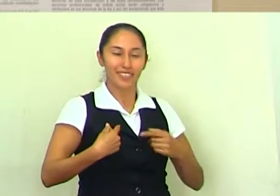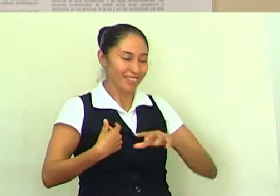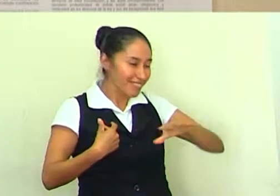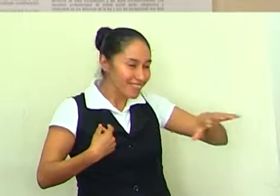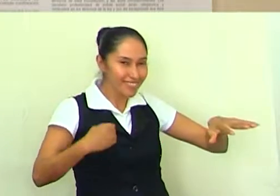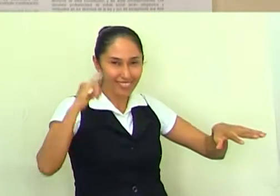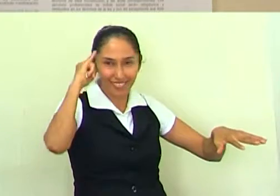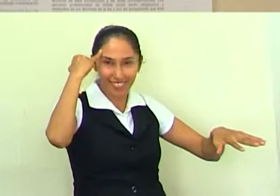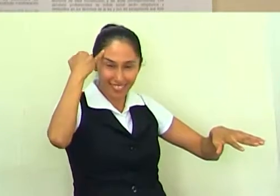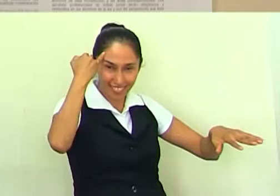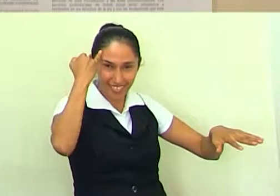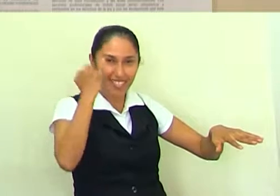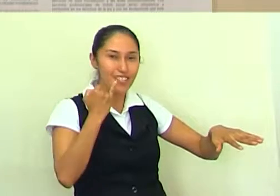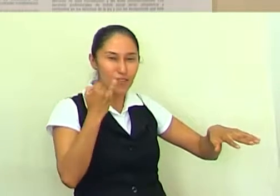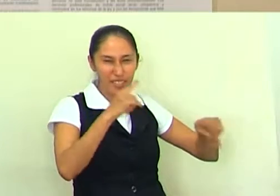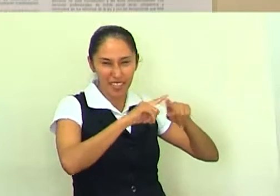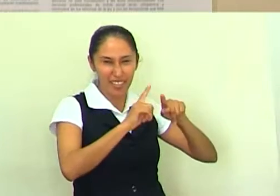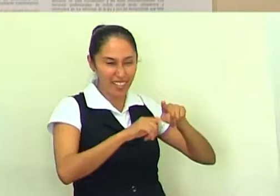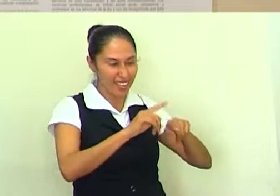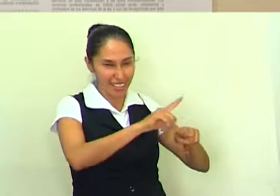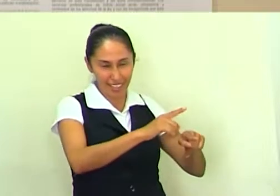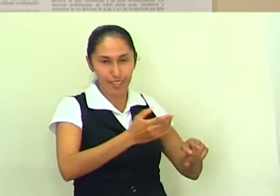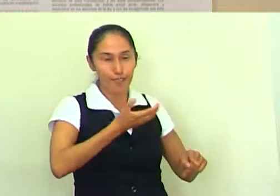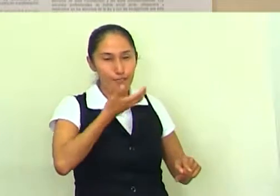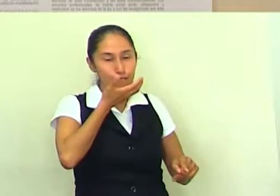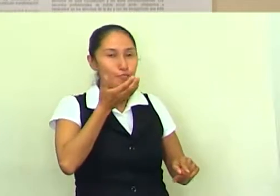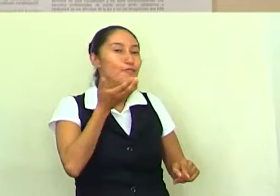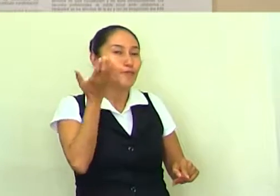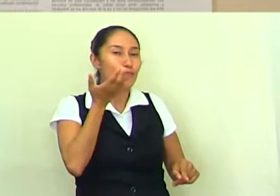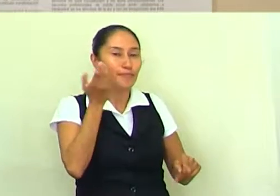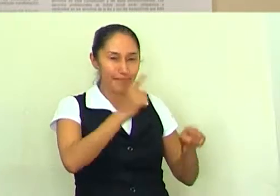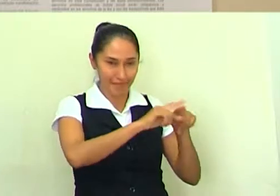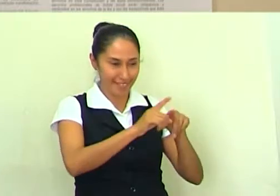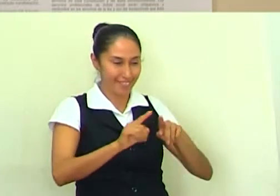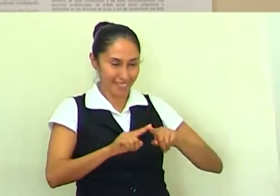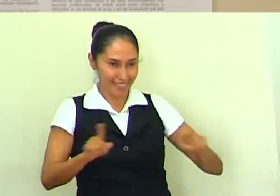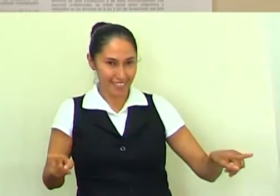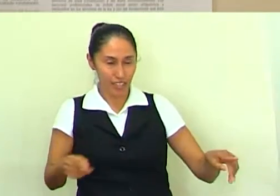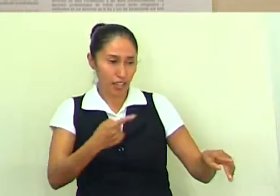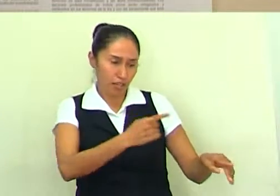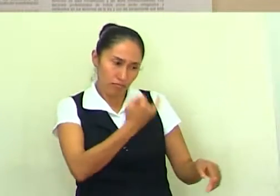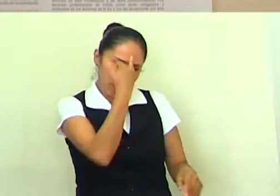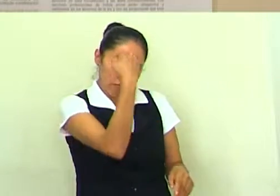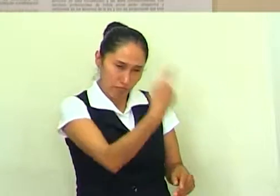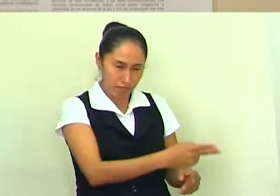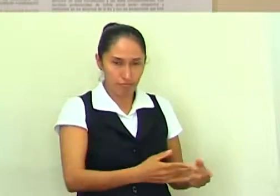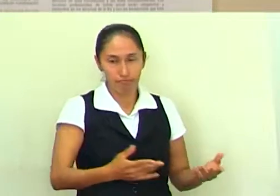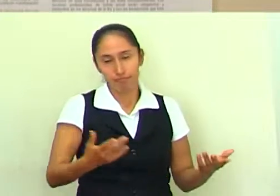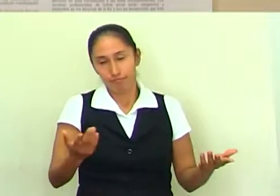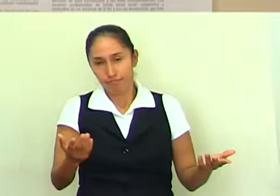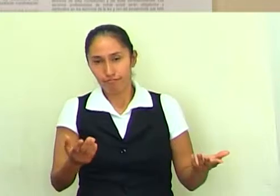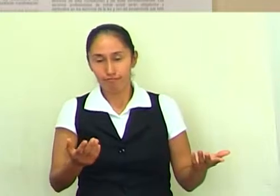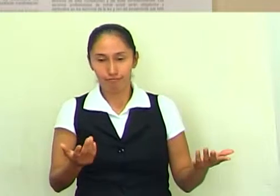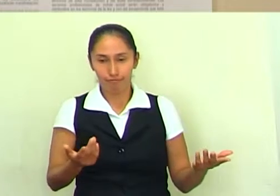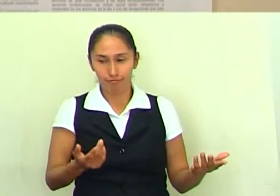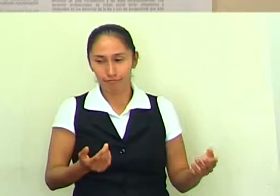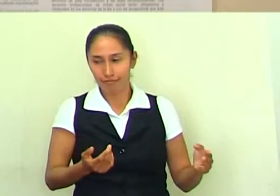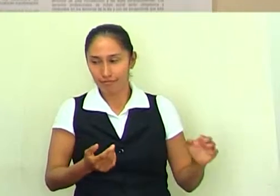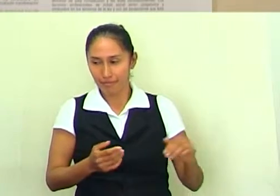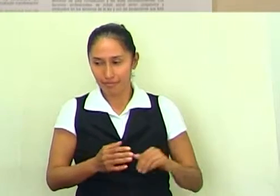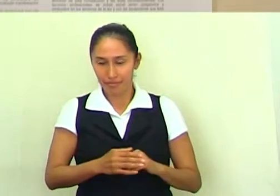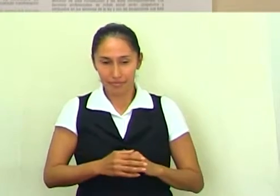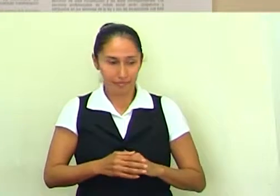identidad, que se identifican con su lengua, con su comunidad, con sus costumbres, con sus tradiciones, o la misma